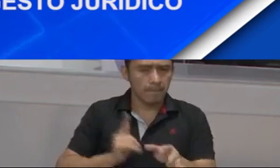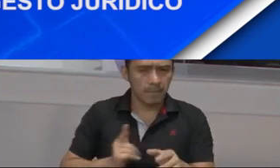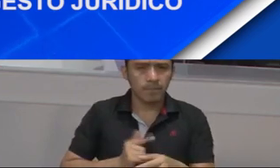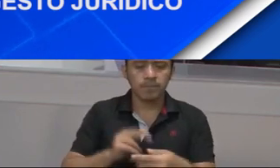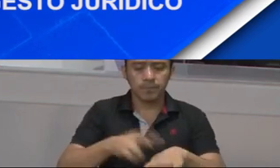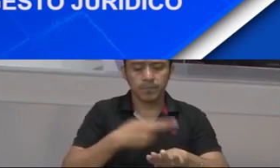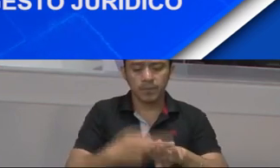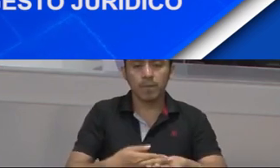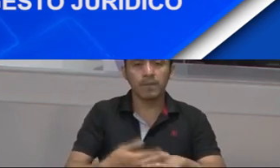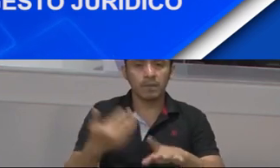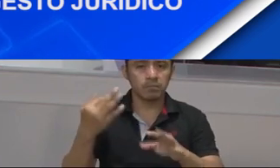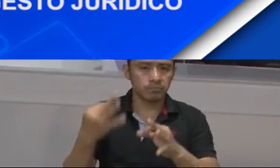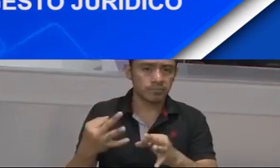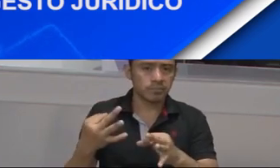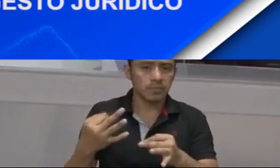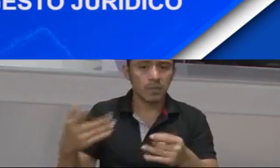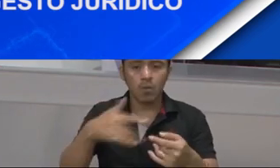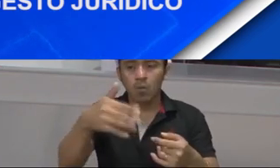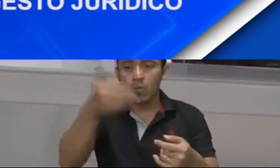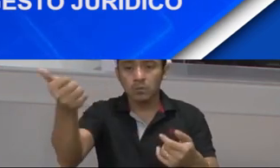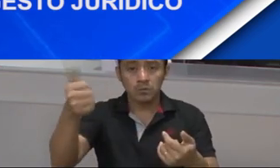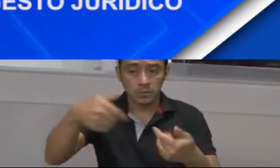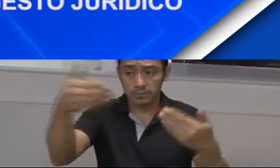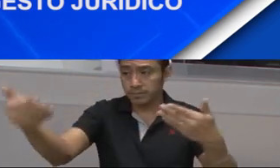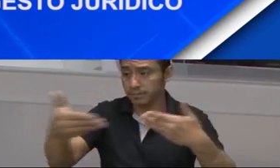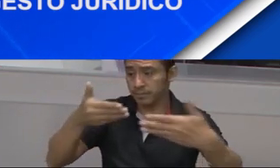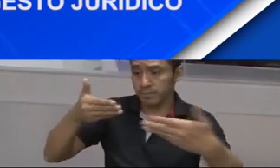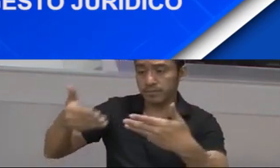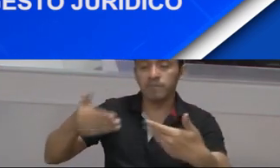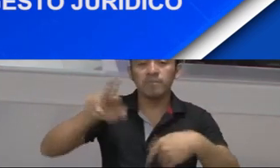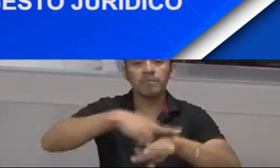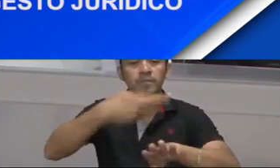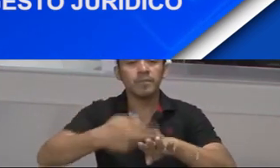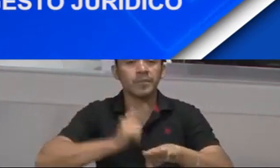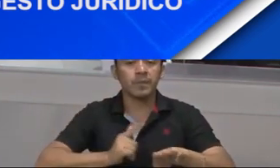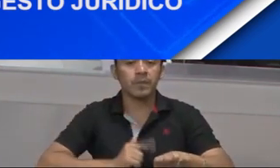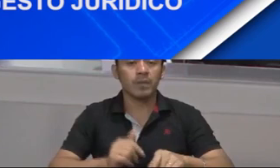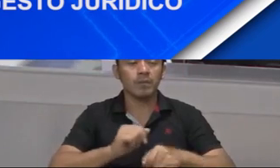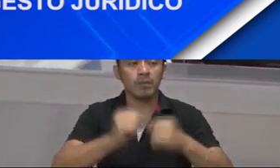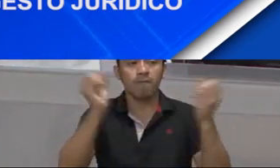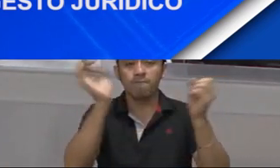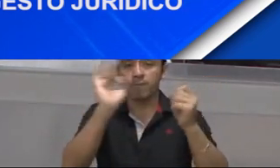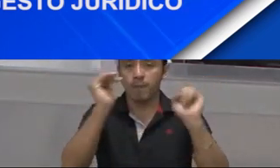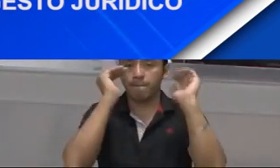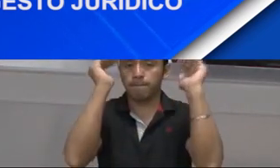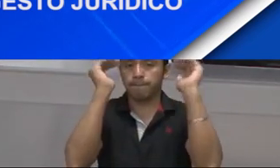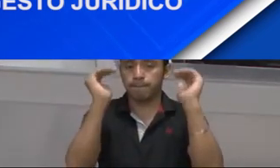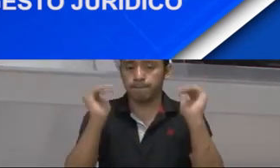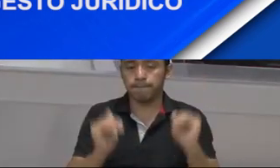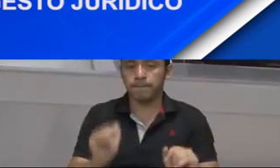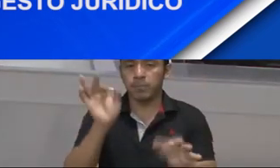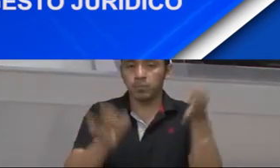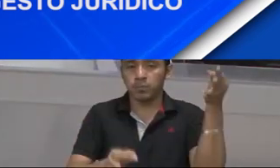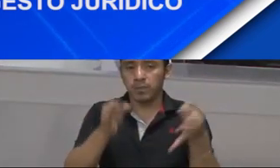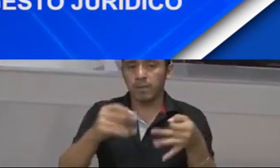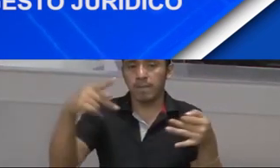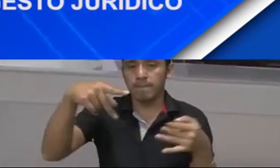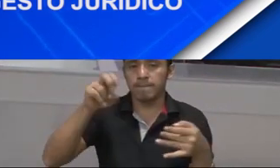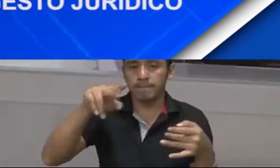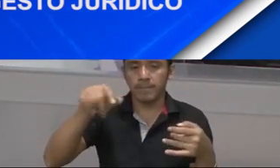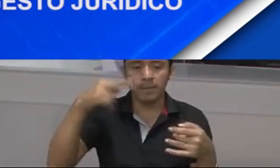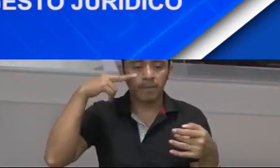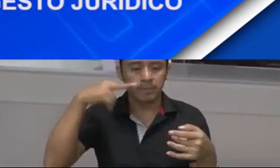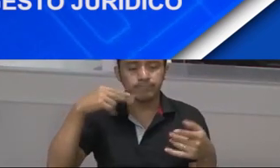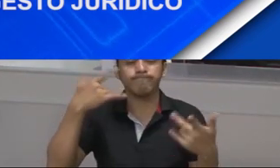como normas de contraste frente a cualquier otra las normas que contengan las estructuras jurídicos penales desde una